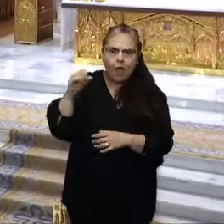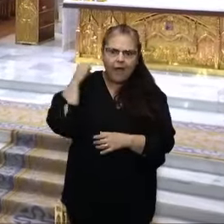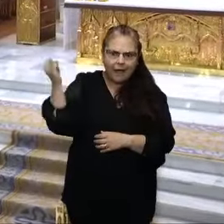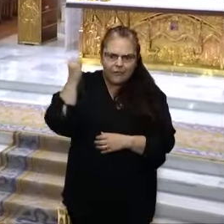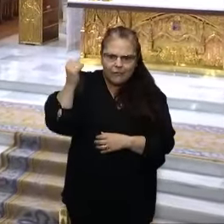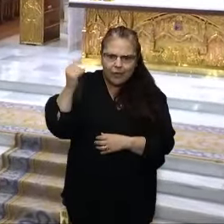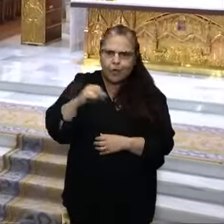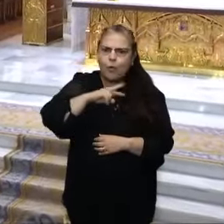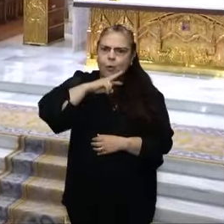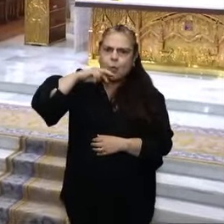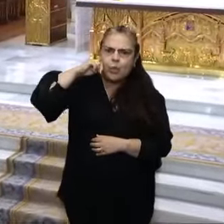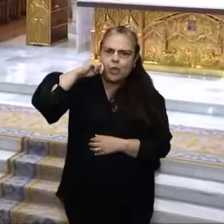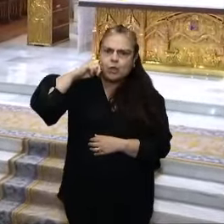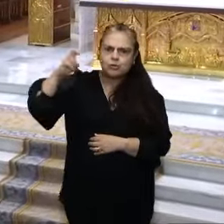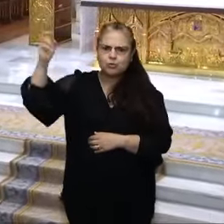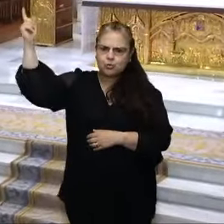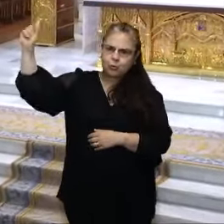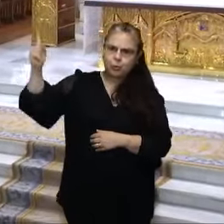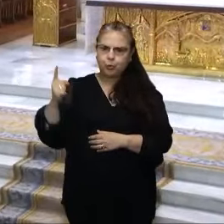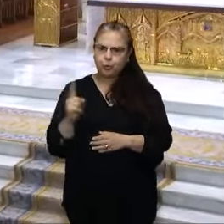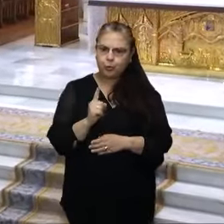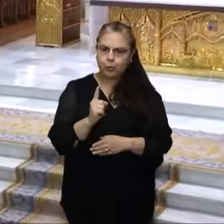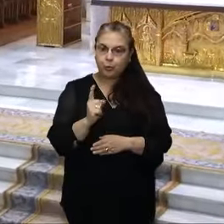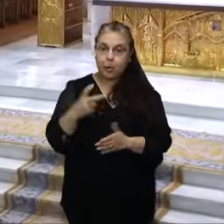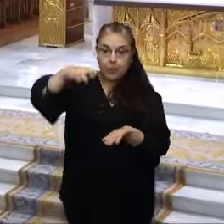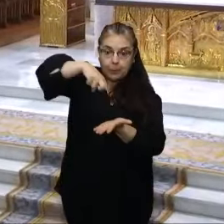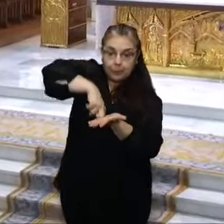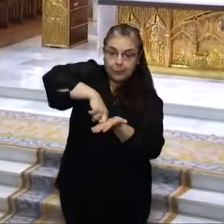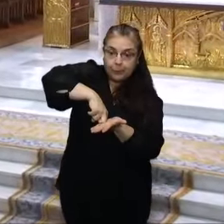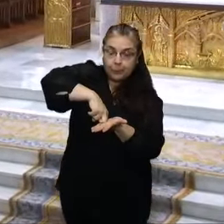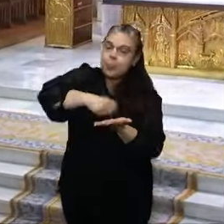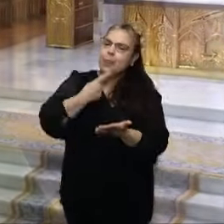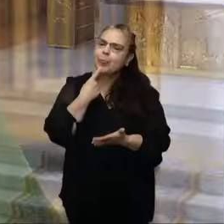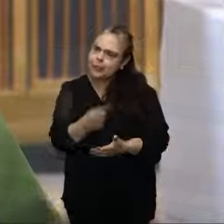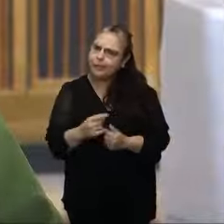judíos que se arrodilló ante él y le dijo: